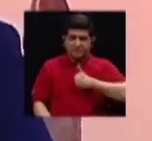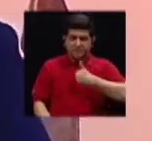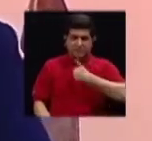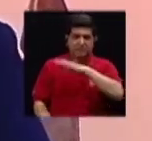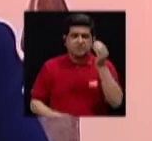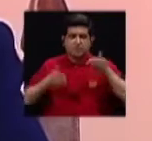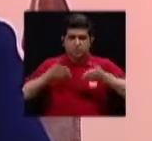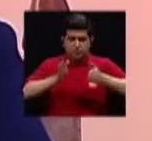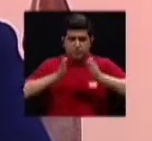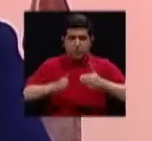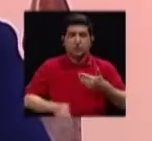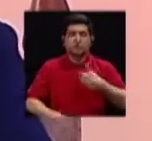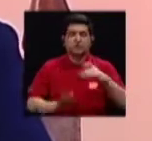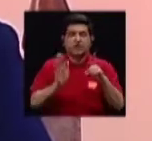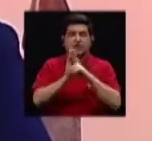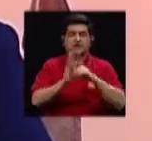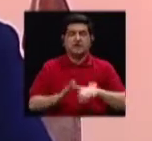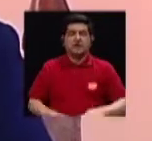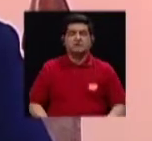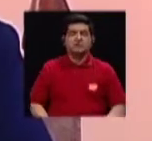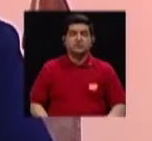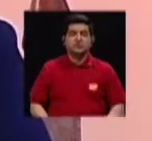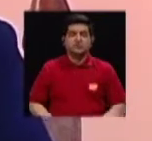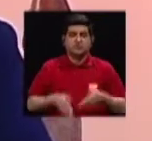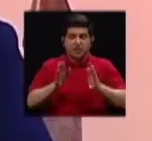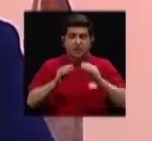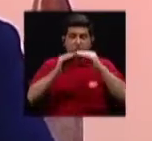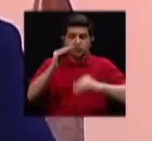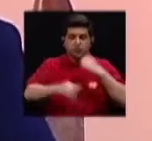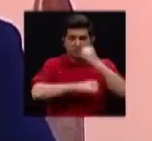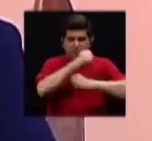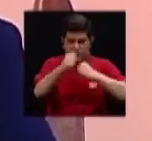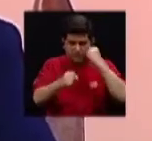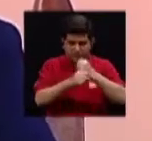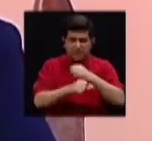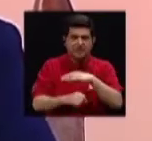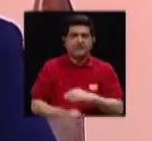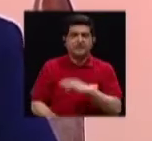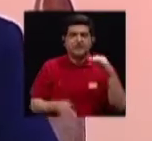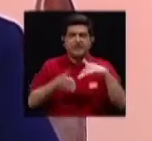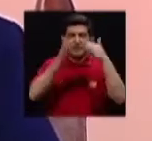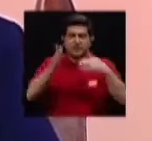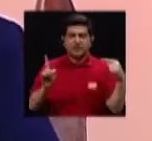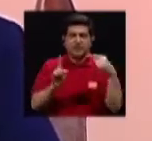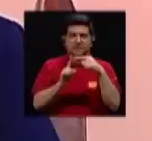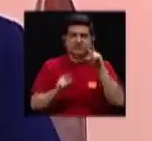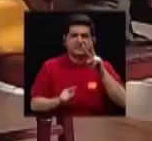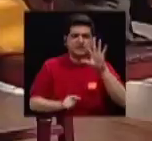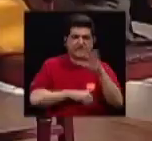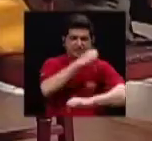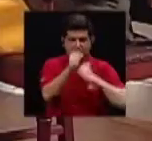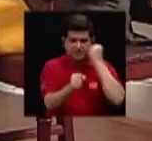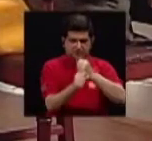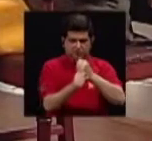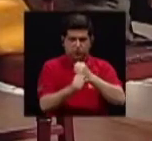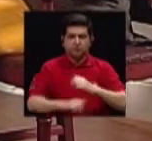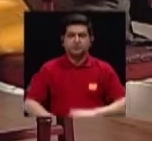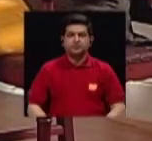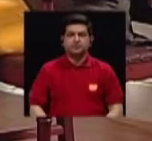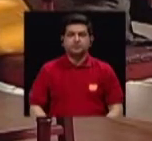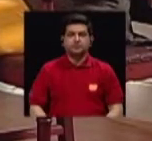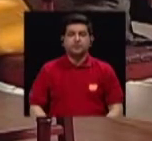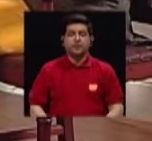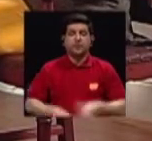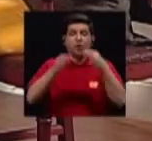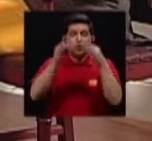que tienen derecho los menores de edad y cuando son estudiantes hasta los 25 años. De manera entonces que los juzgados